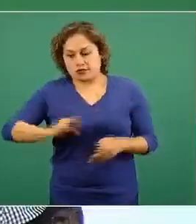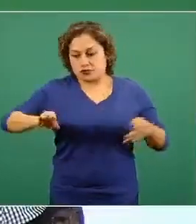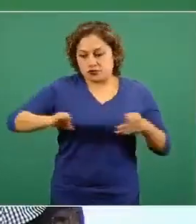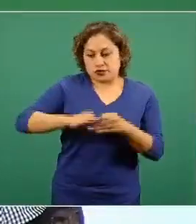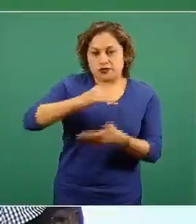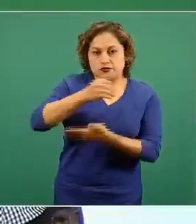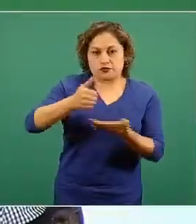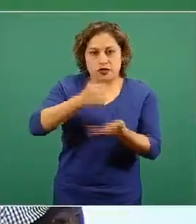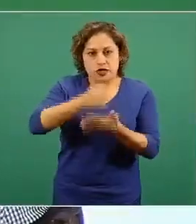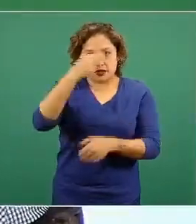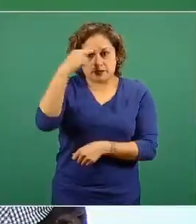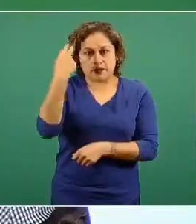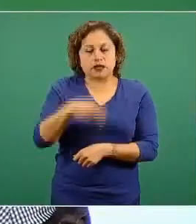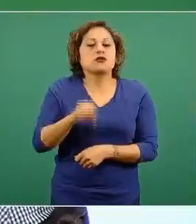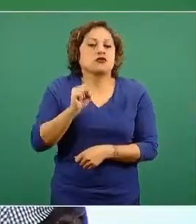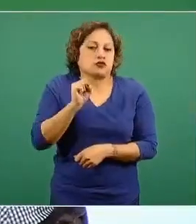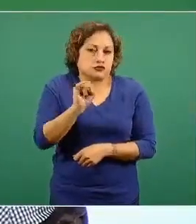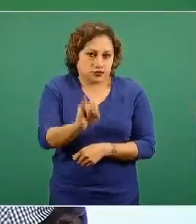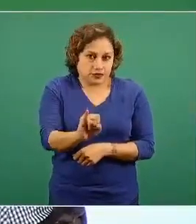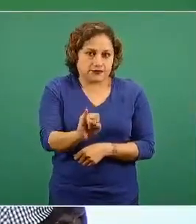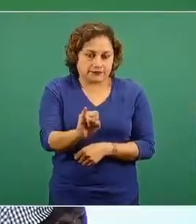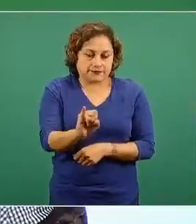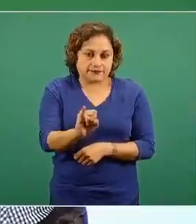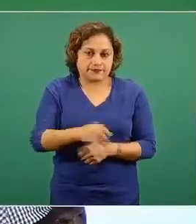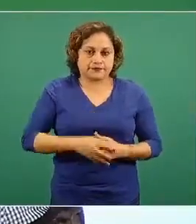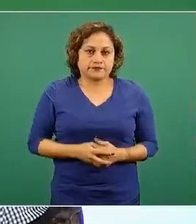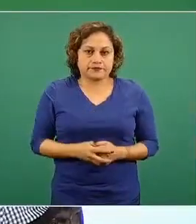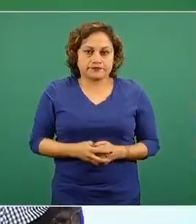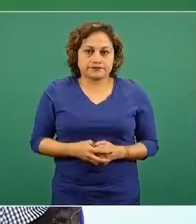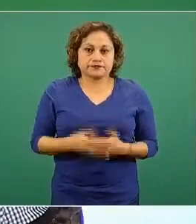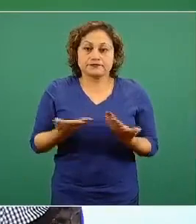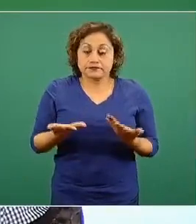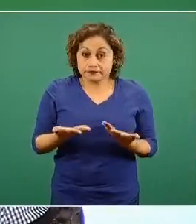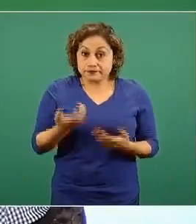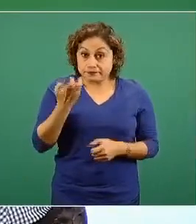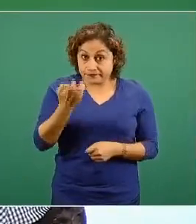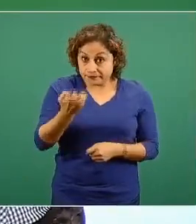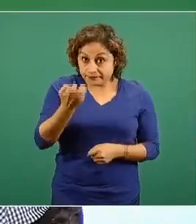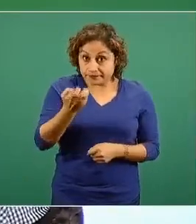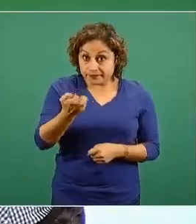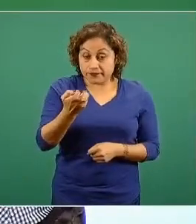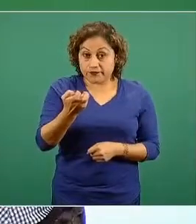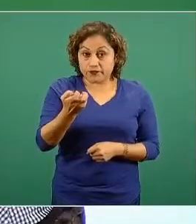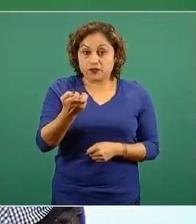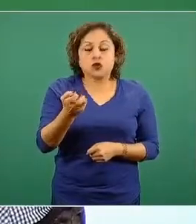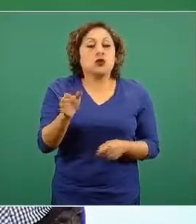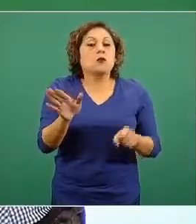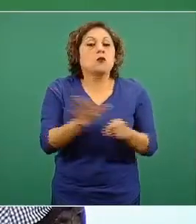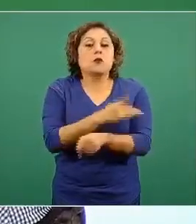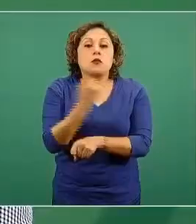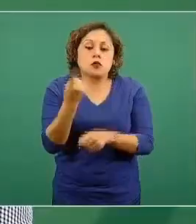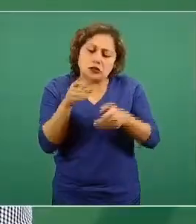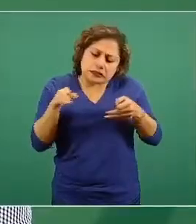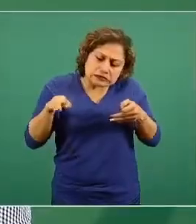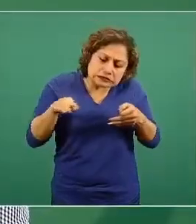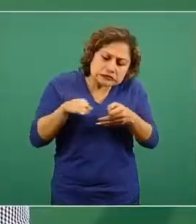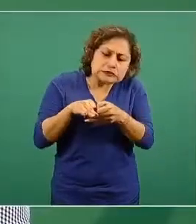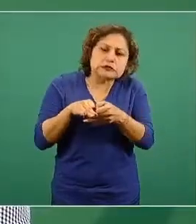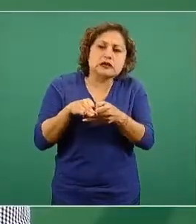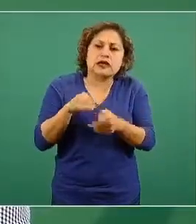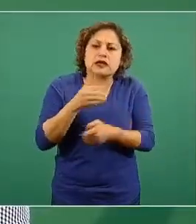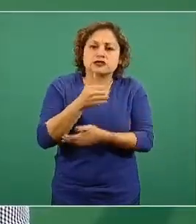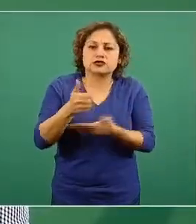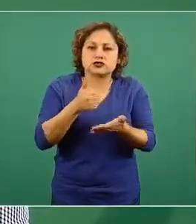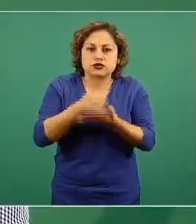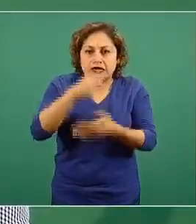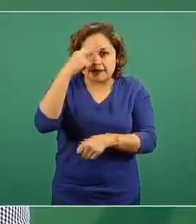Aquí básicamente hablamos de estos municipios conurbados a la Ciudad de México, que por la cercanía, lógicamente tienen un